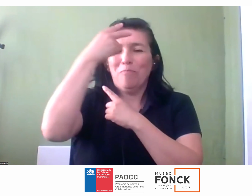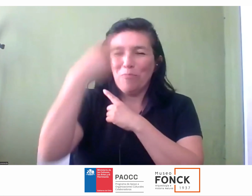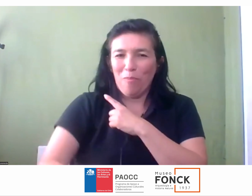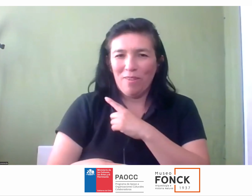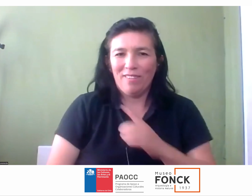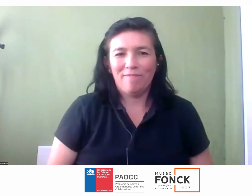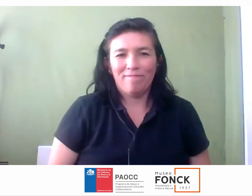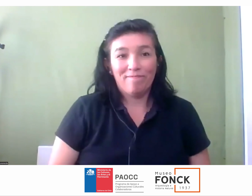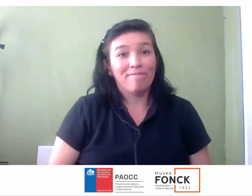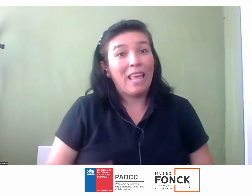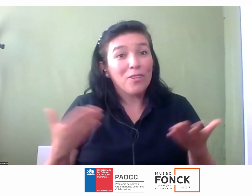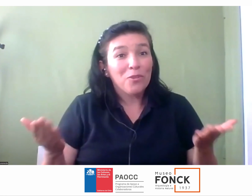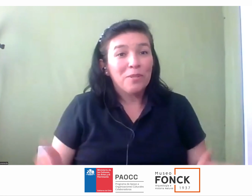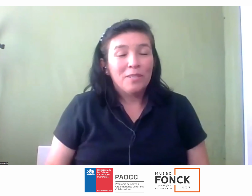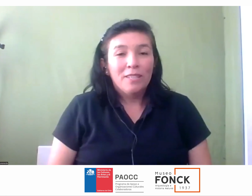Eso.